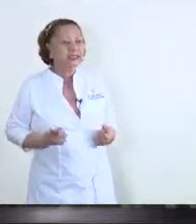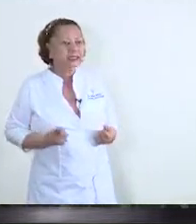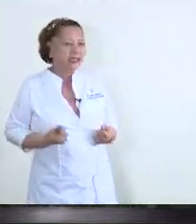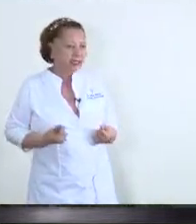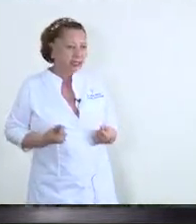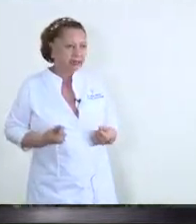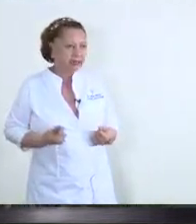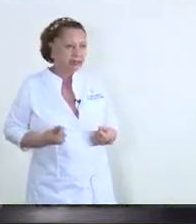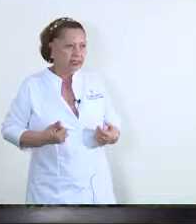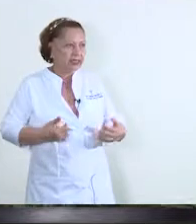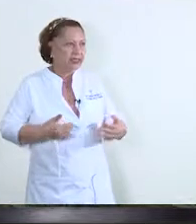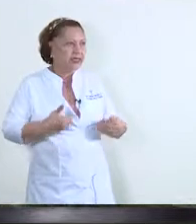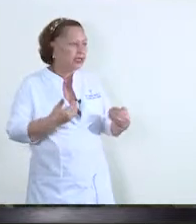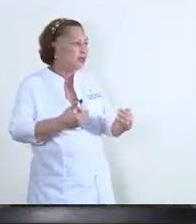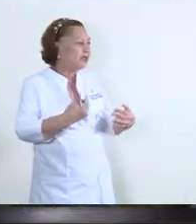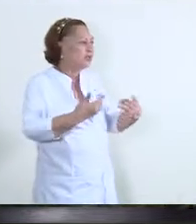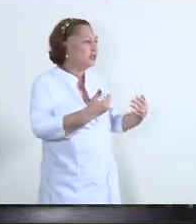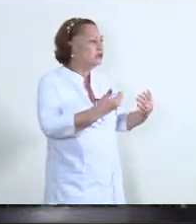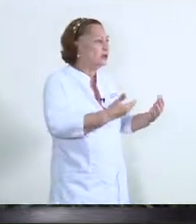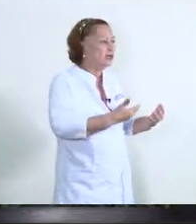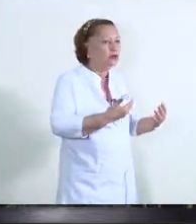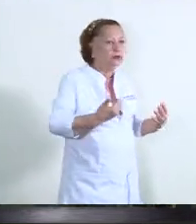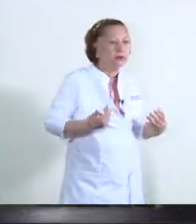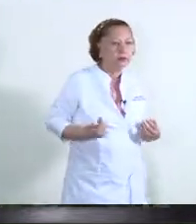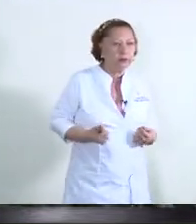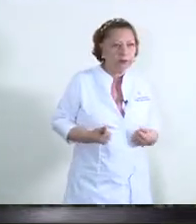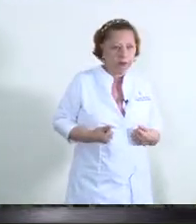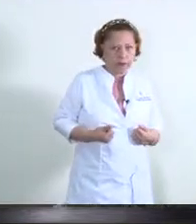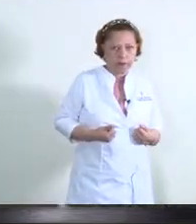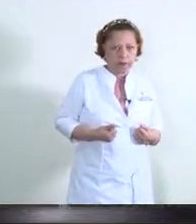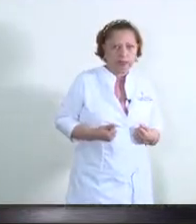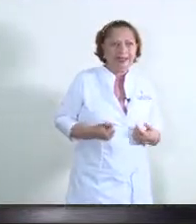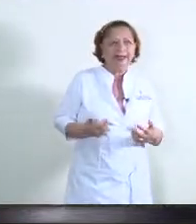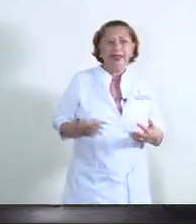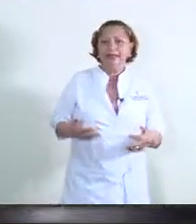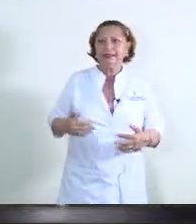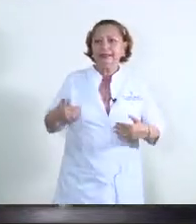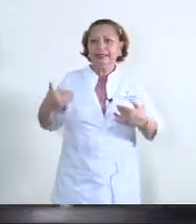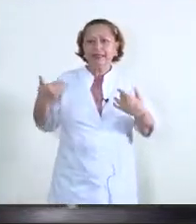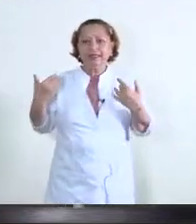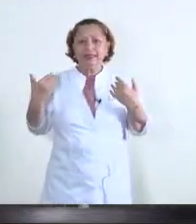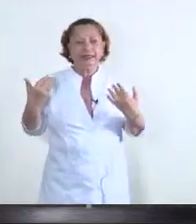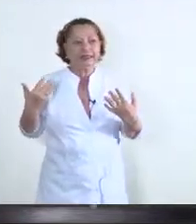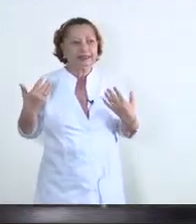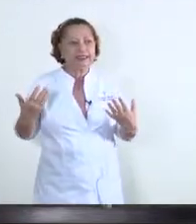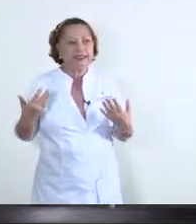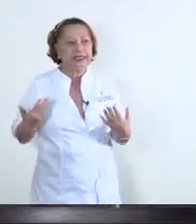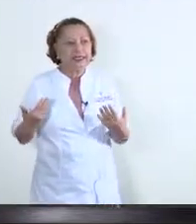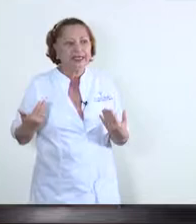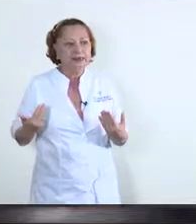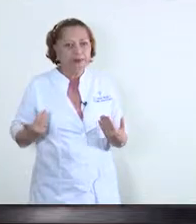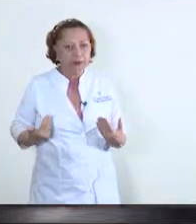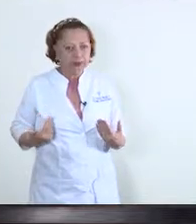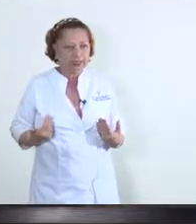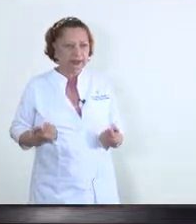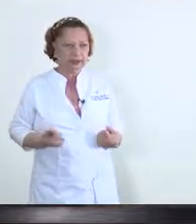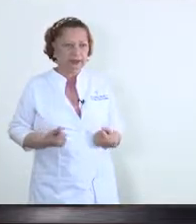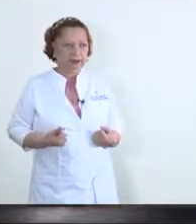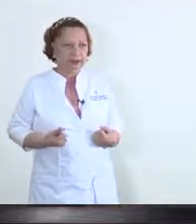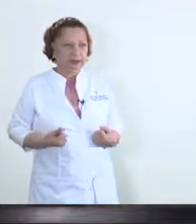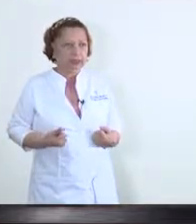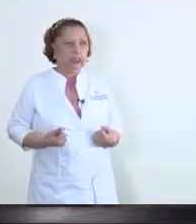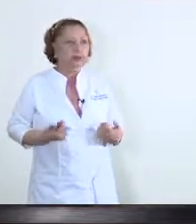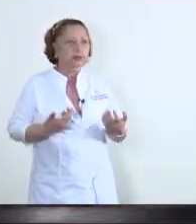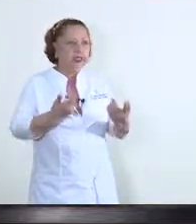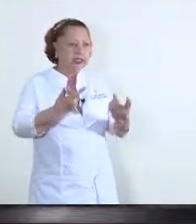la ansiedad de querer haber hecho algo pero no pudo, la ansiedad de sentirse